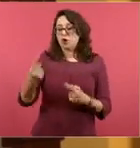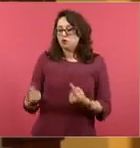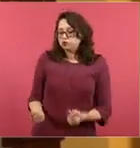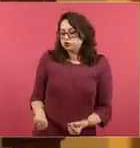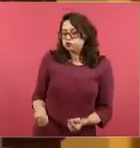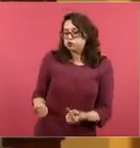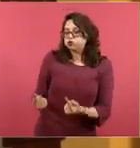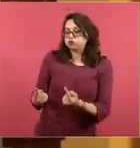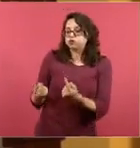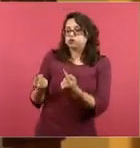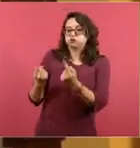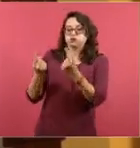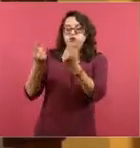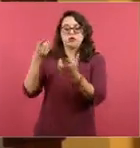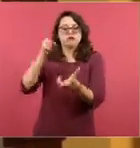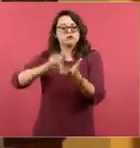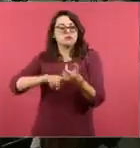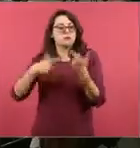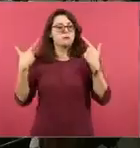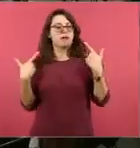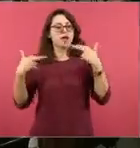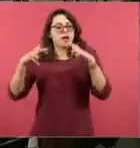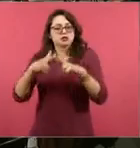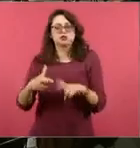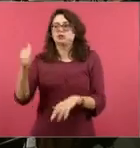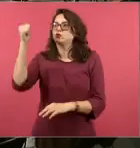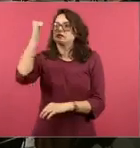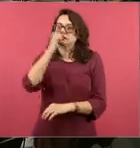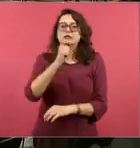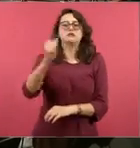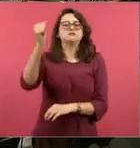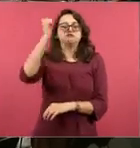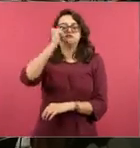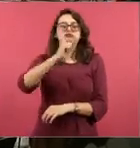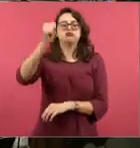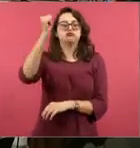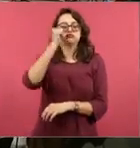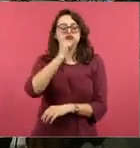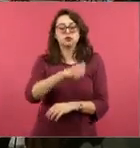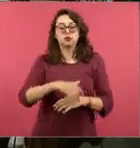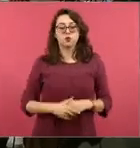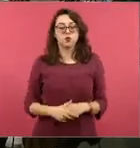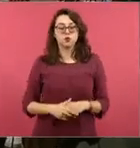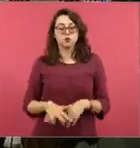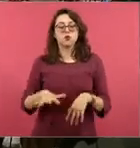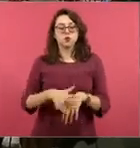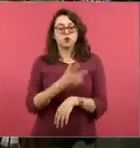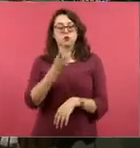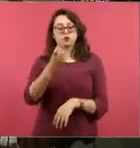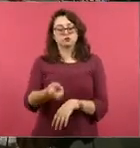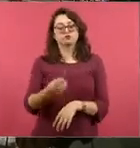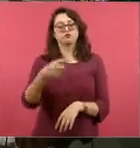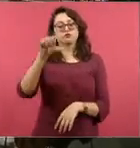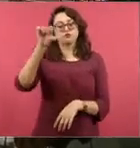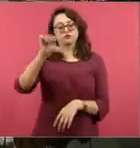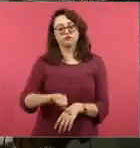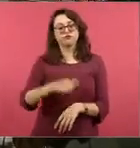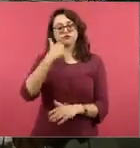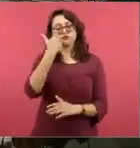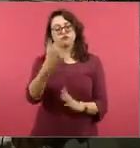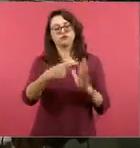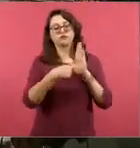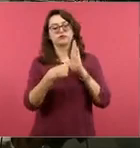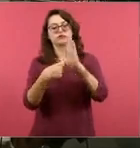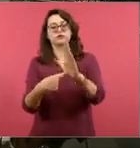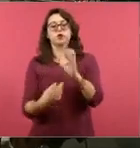a pensar cosas nuevas? En este breve marco reflexivo vamos a presentar la nueva familia de libros